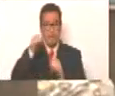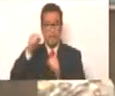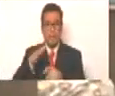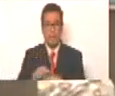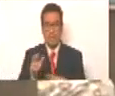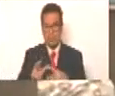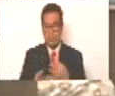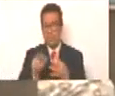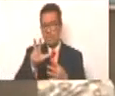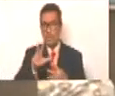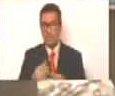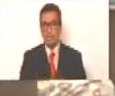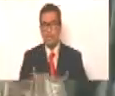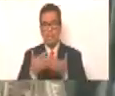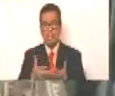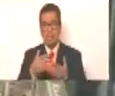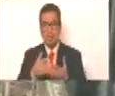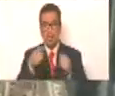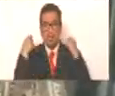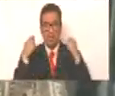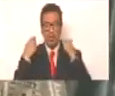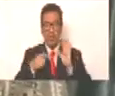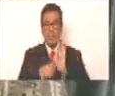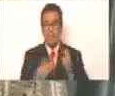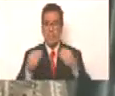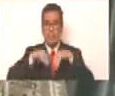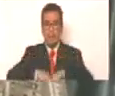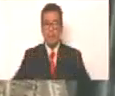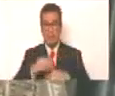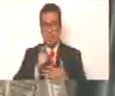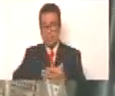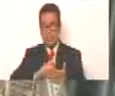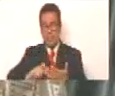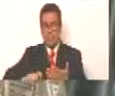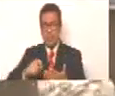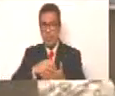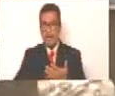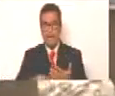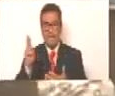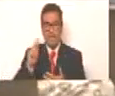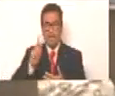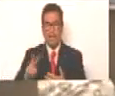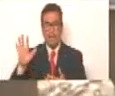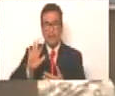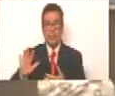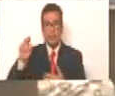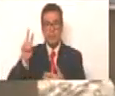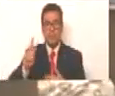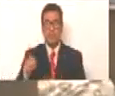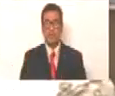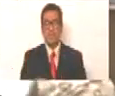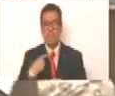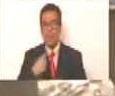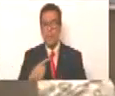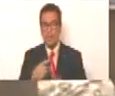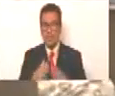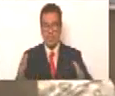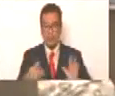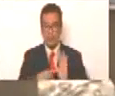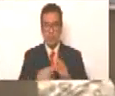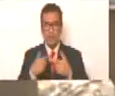dar publicidad al presente acuerdo en Gaceta Oficial de la República Bolivariana y dar máxima difusión del